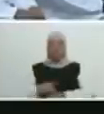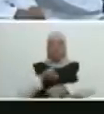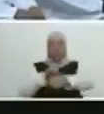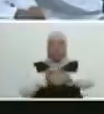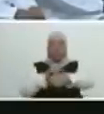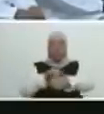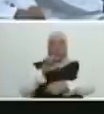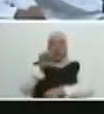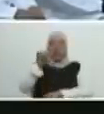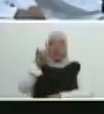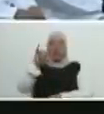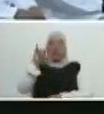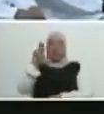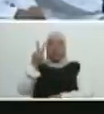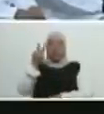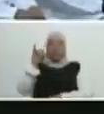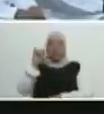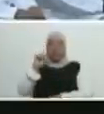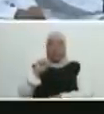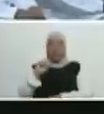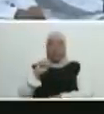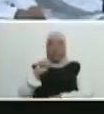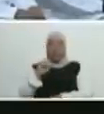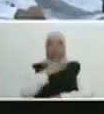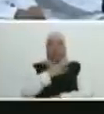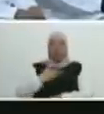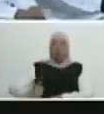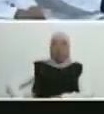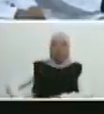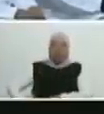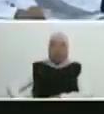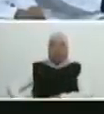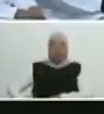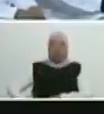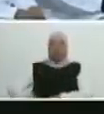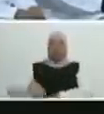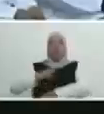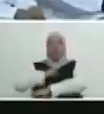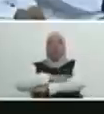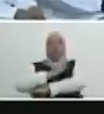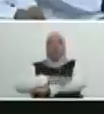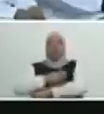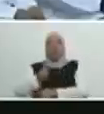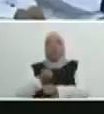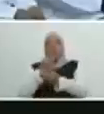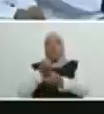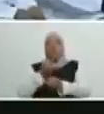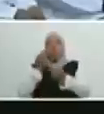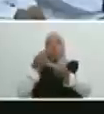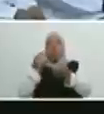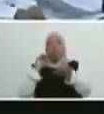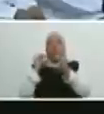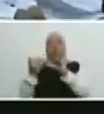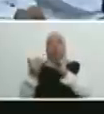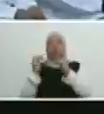Elvis Amoroso, presidente del Consejo Moral Republicano y Contralor General de la República.